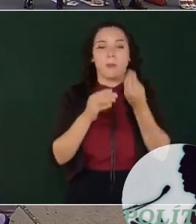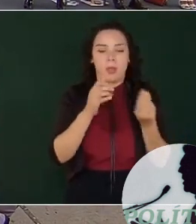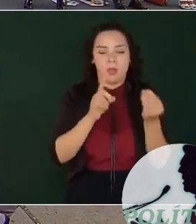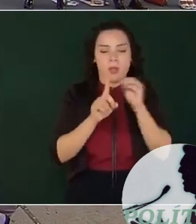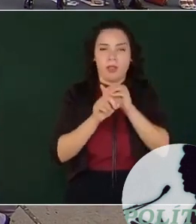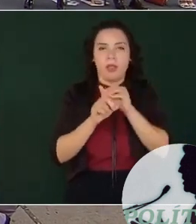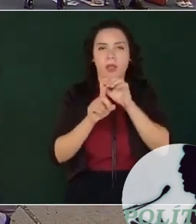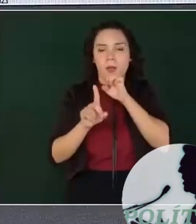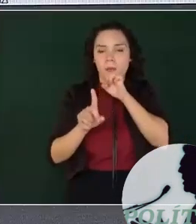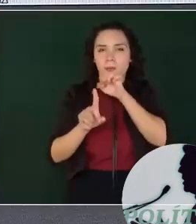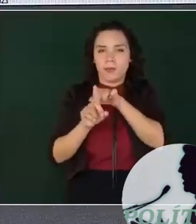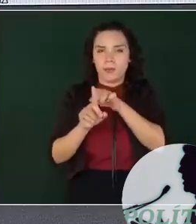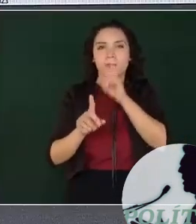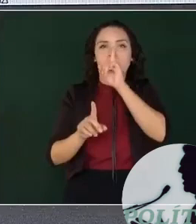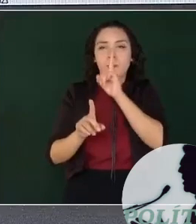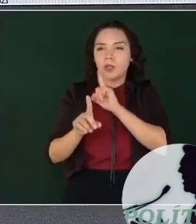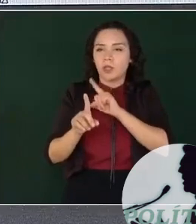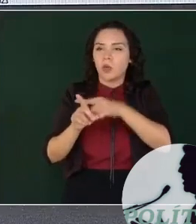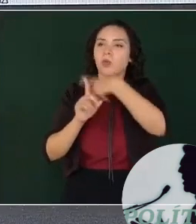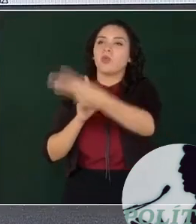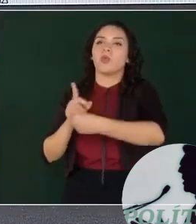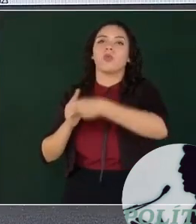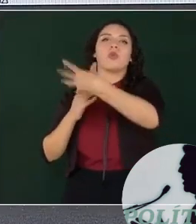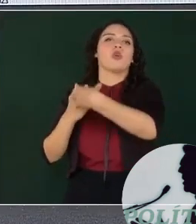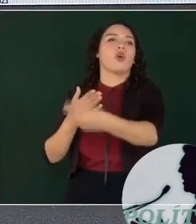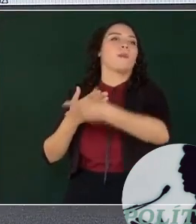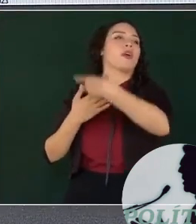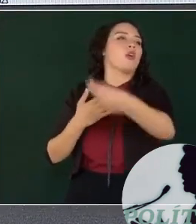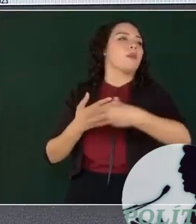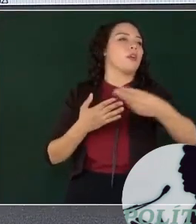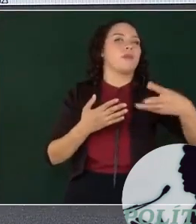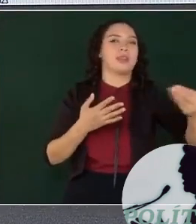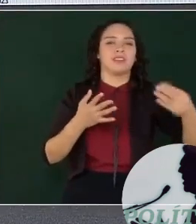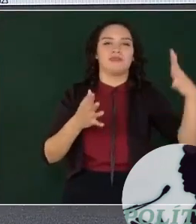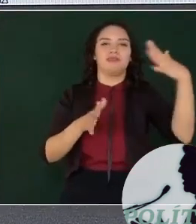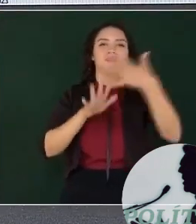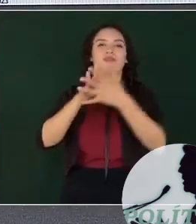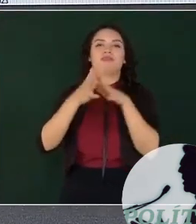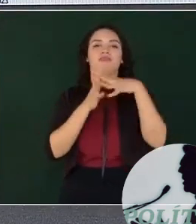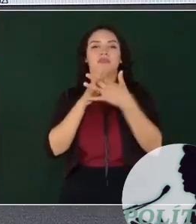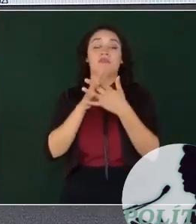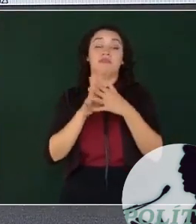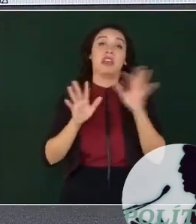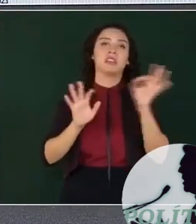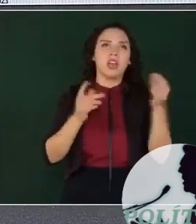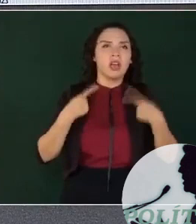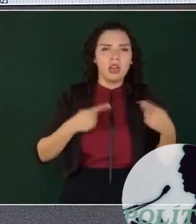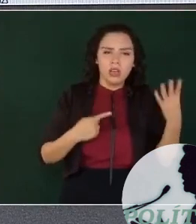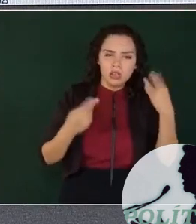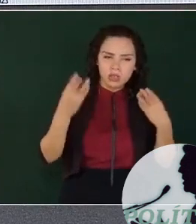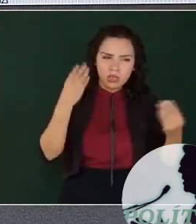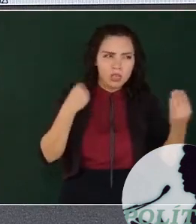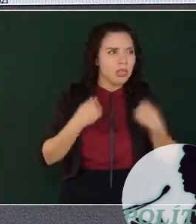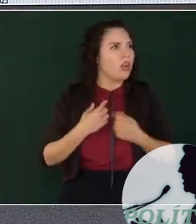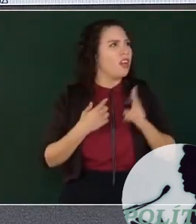Entonces, empezaron con una campaña así y seguramente La gente de Tamaulipas